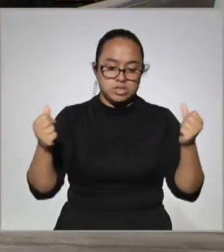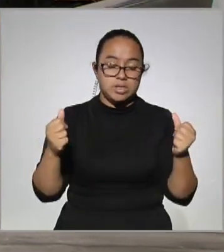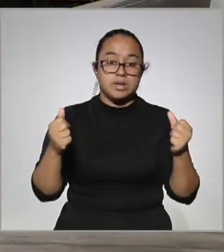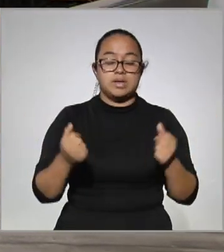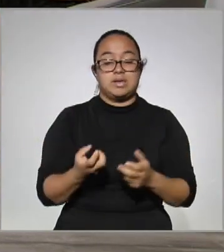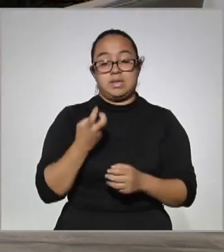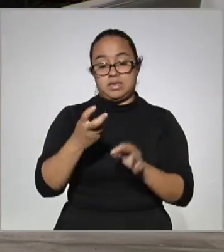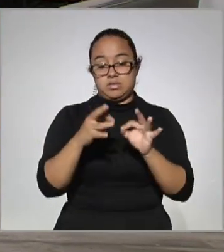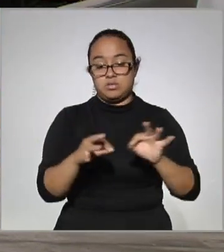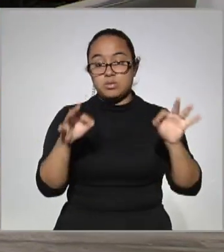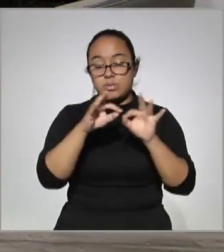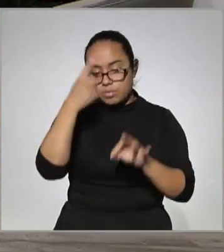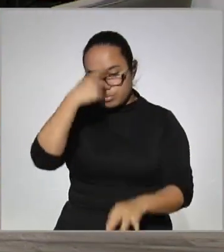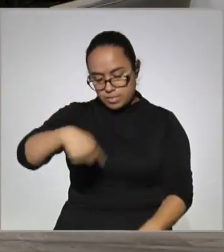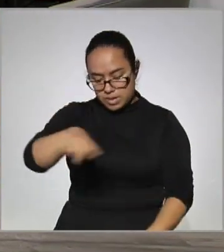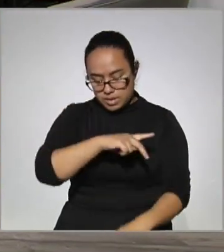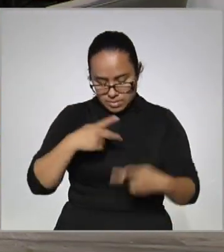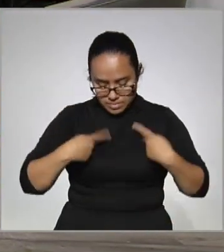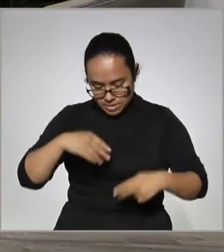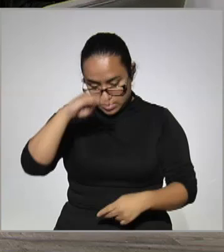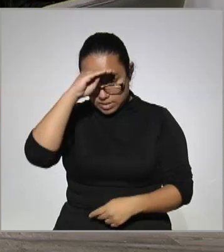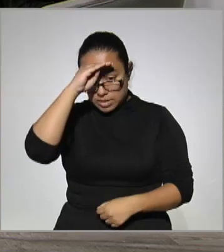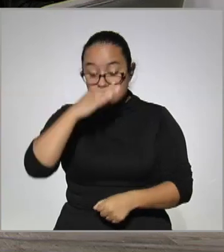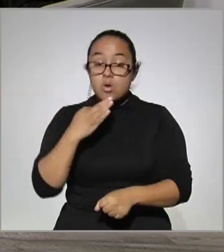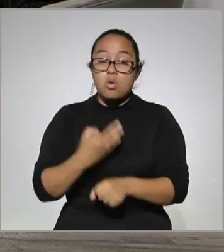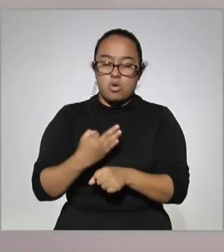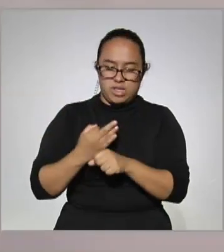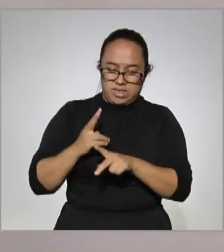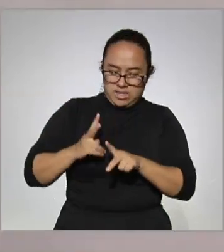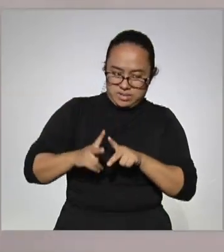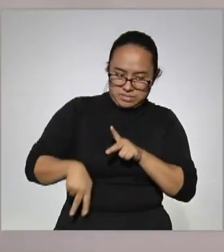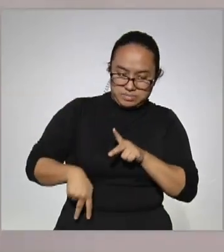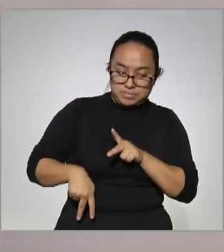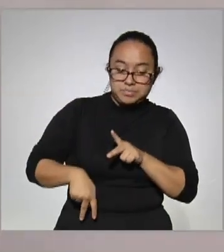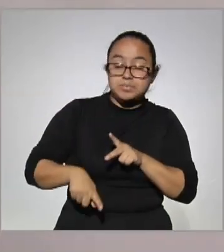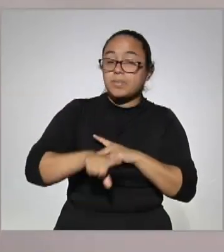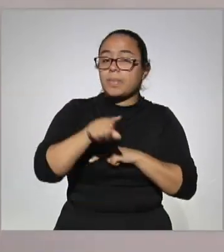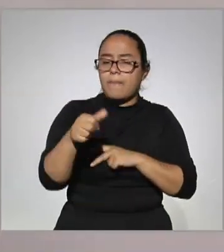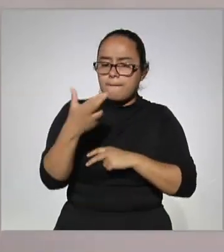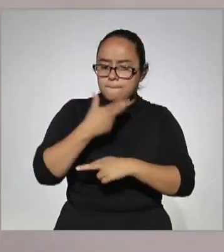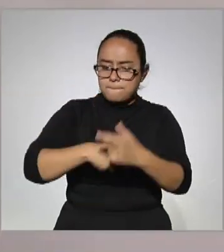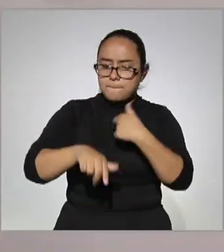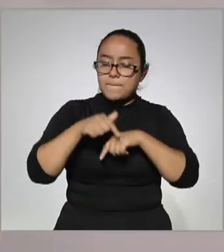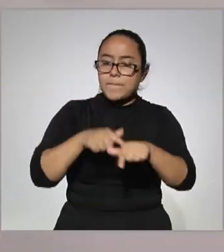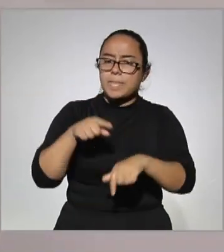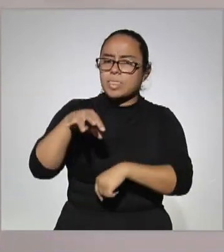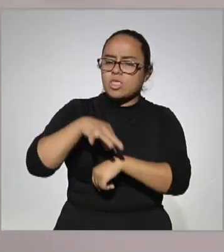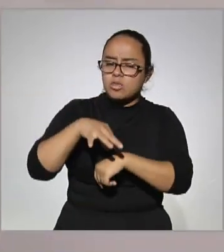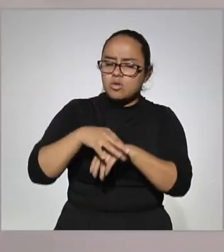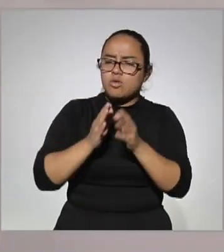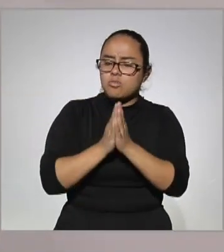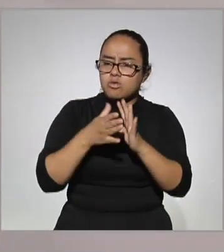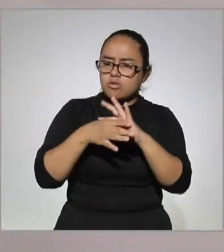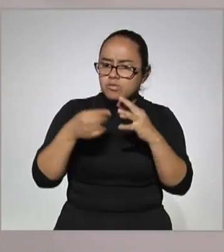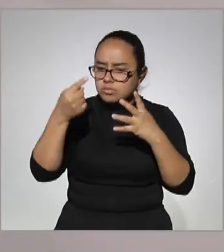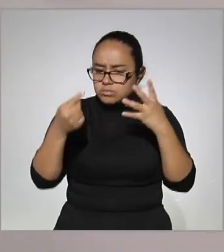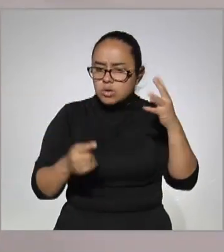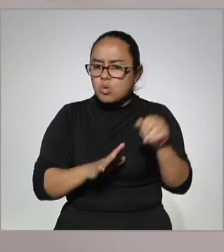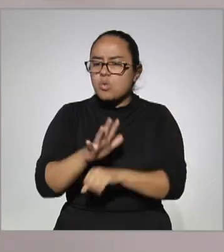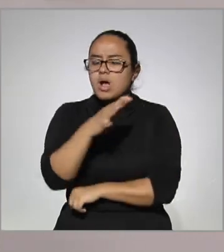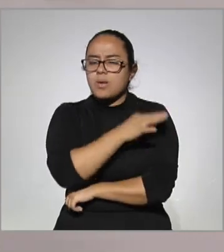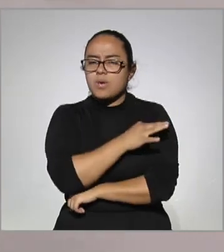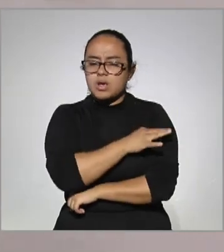muy importante para que tengamos en cuenta. Nosotros vamos a hacer ahorita un corte, pero vamos a regresar para que los doctores nos den las específicas de la